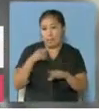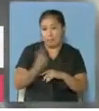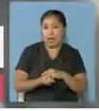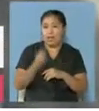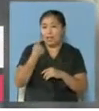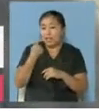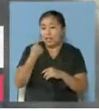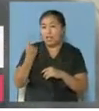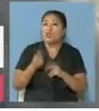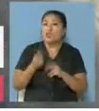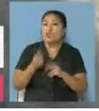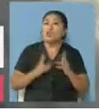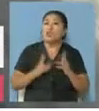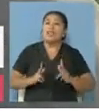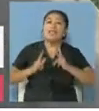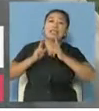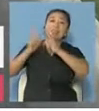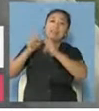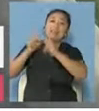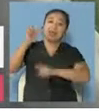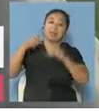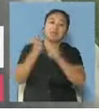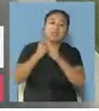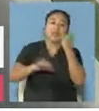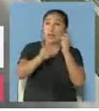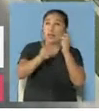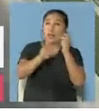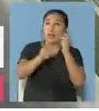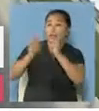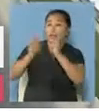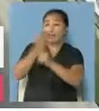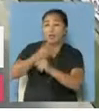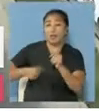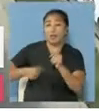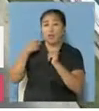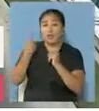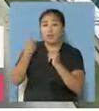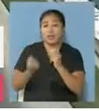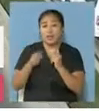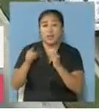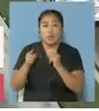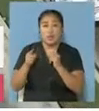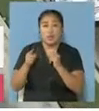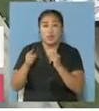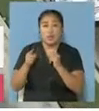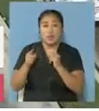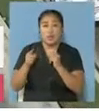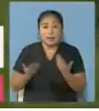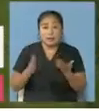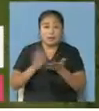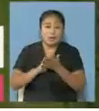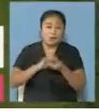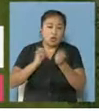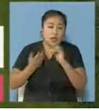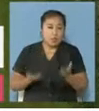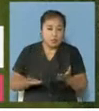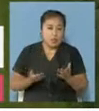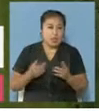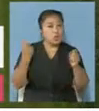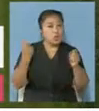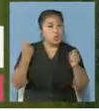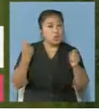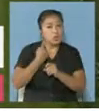es lo que nos expresan los productores y por eso esta medida de protesta para visibilizar esta situación. Bajo ningún